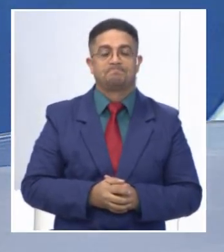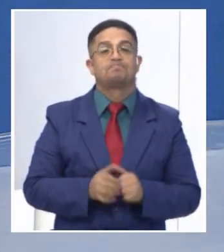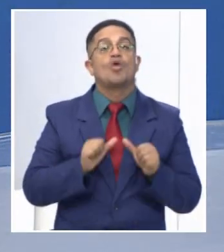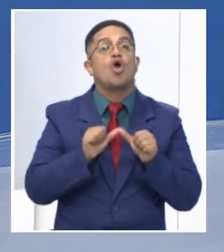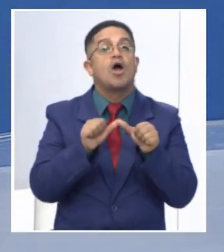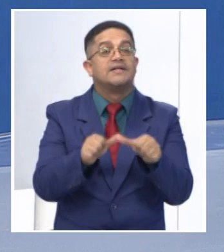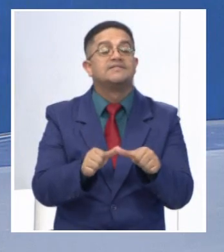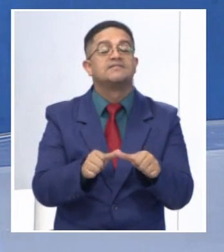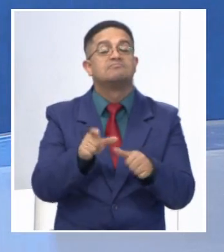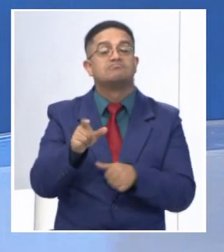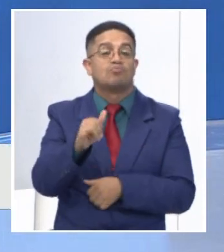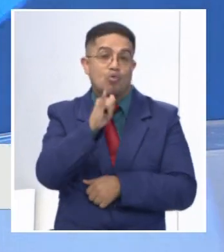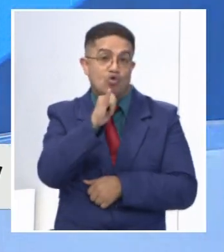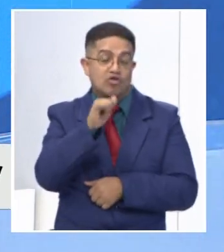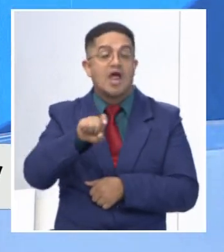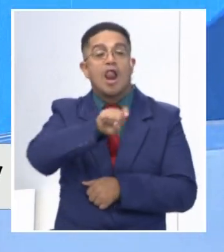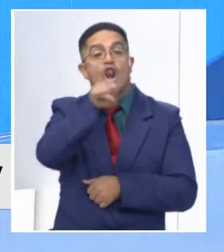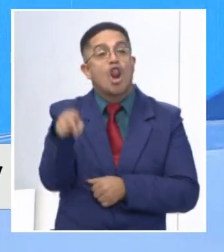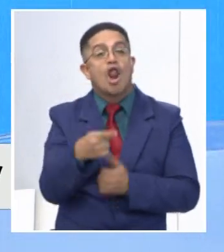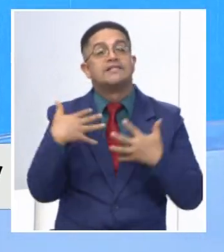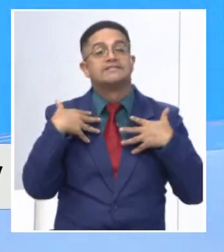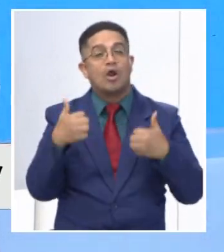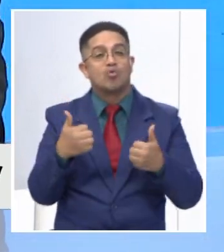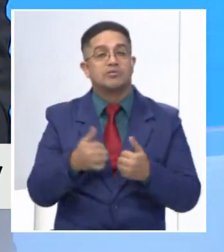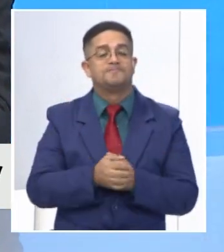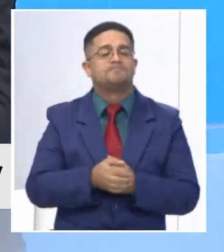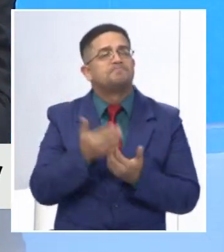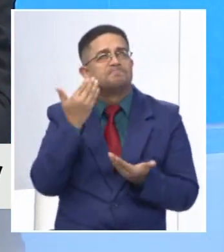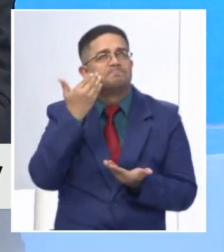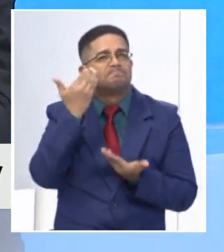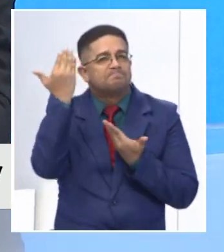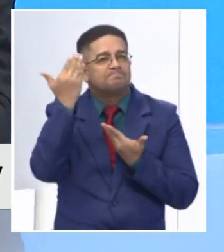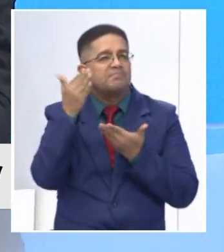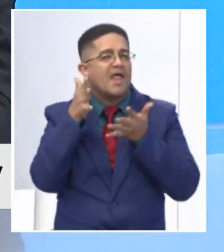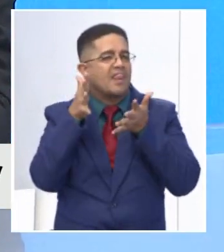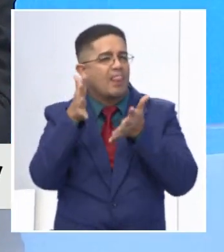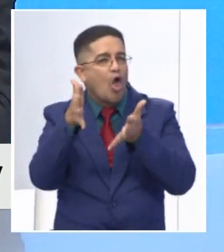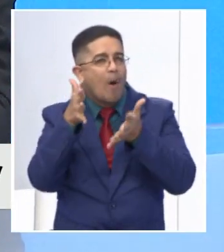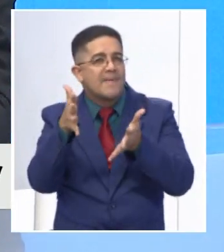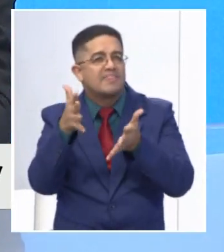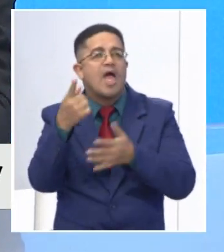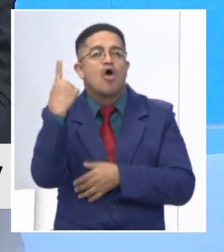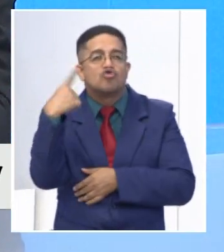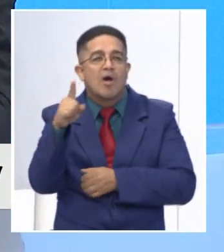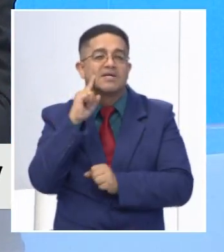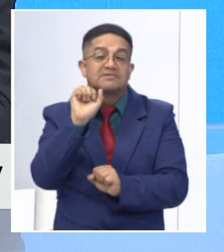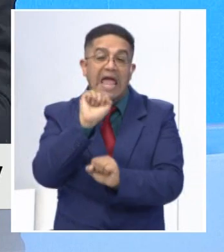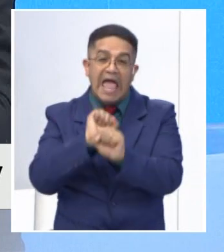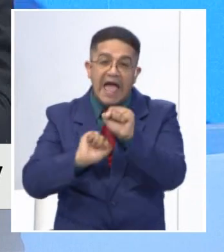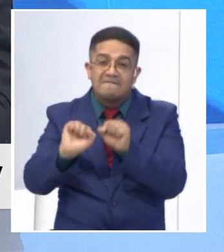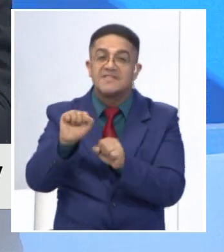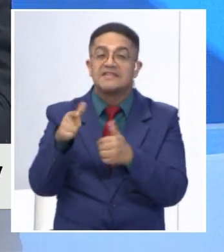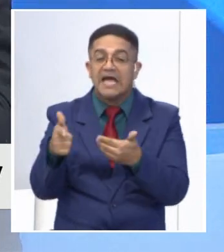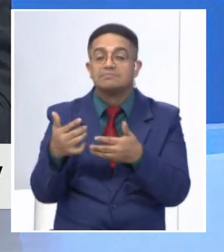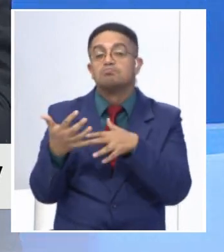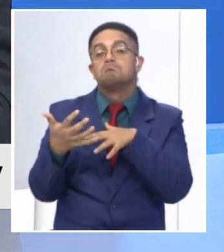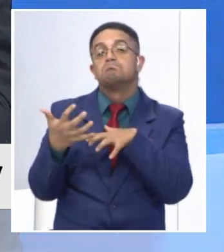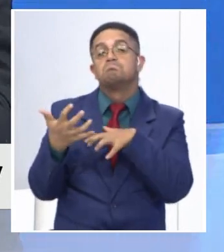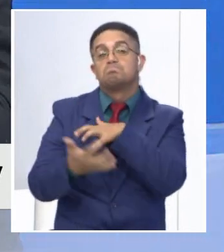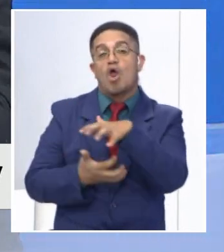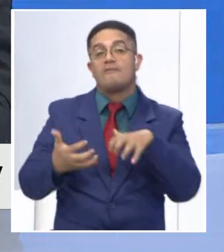Continuamos con más de Noticias Globovisión Salud. Veíamos allí parte de esas recomendaciones que existen para evitar quizás